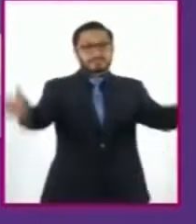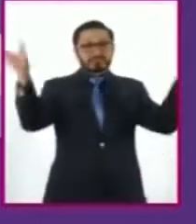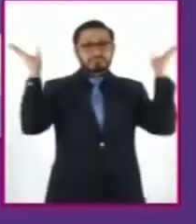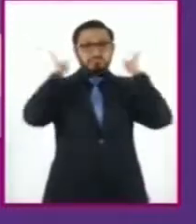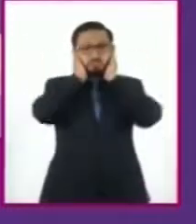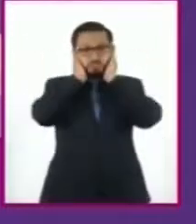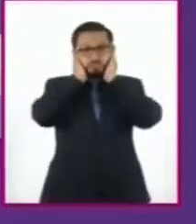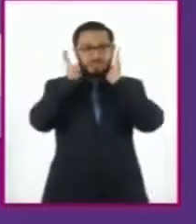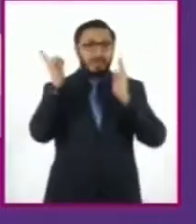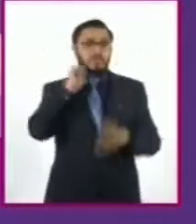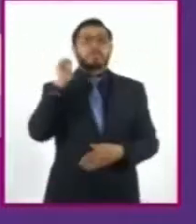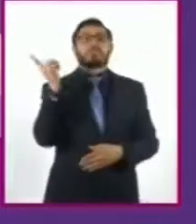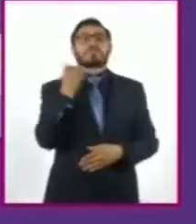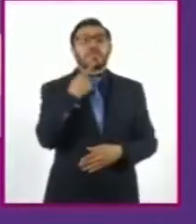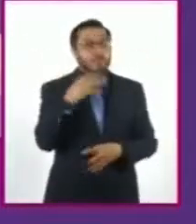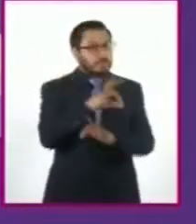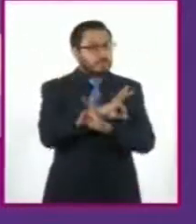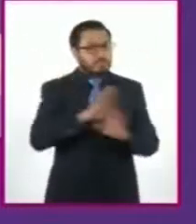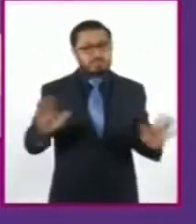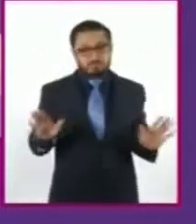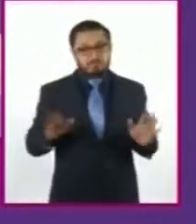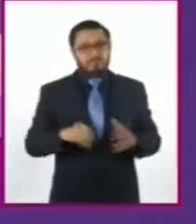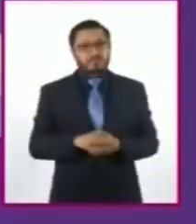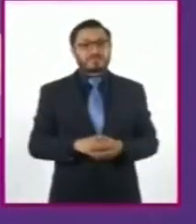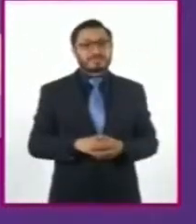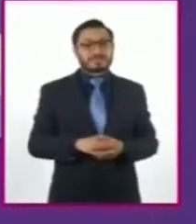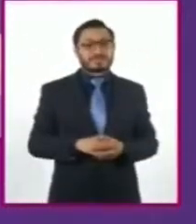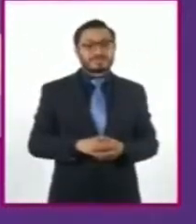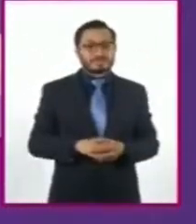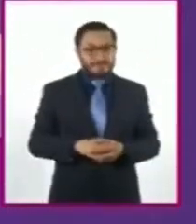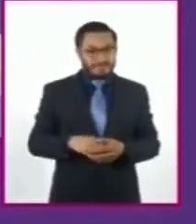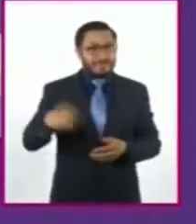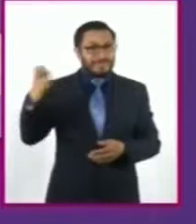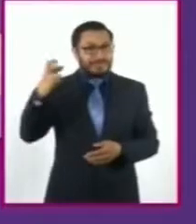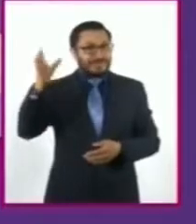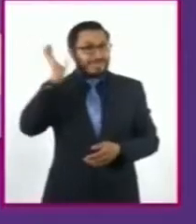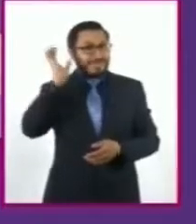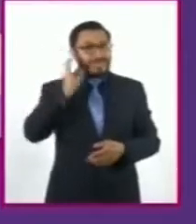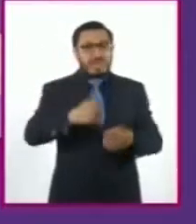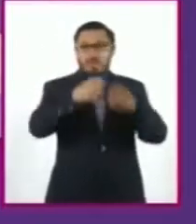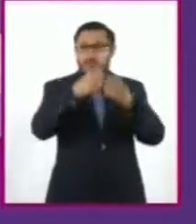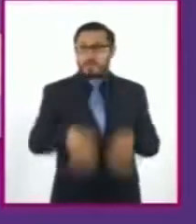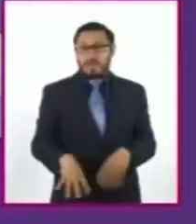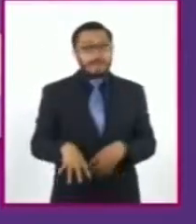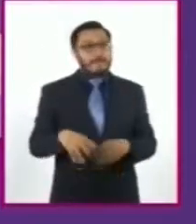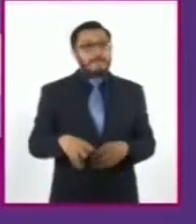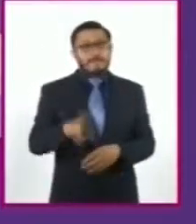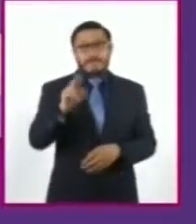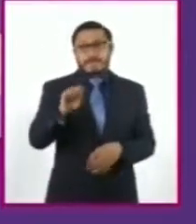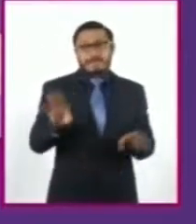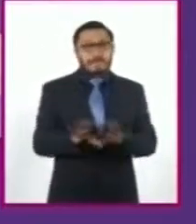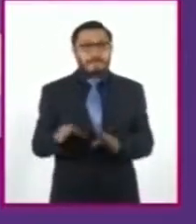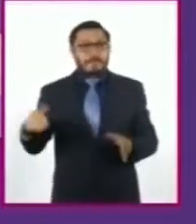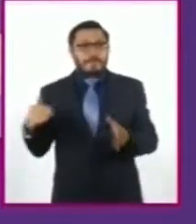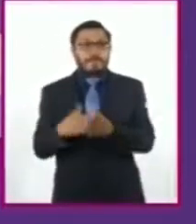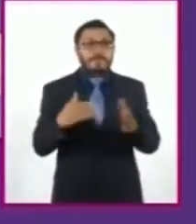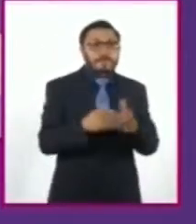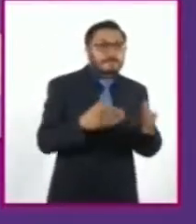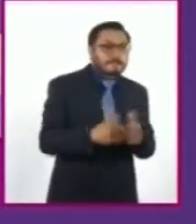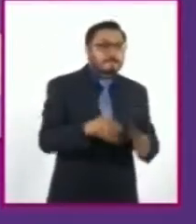sordo. Haber perdido su sentido auditivo por completo no fue una limitación para